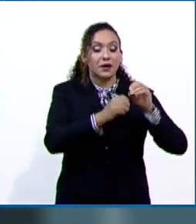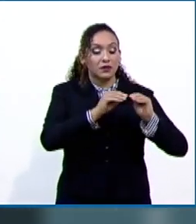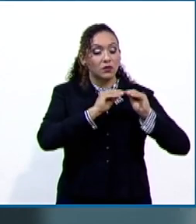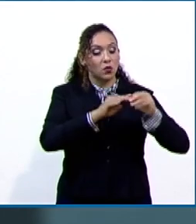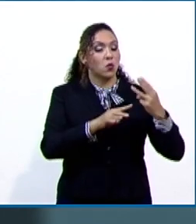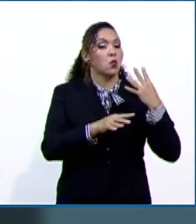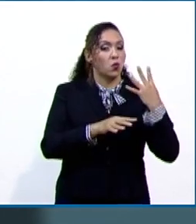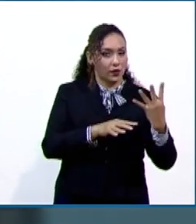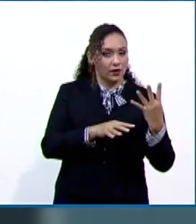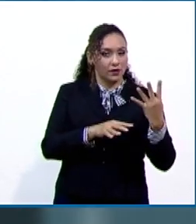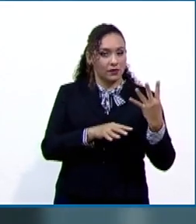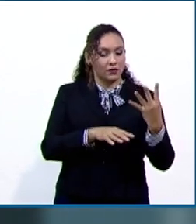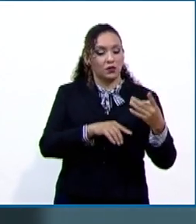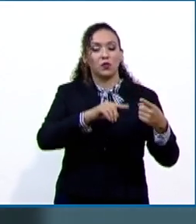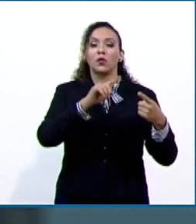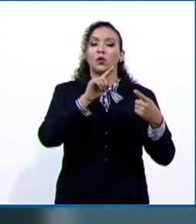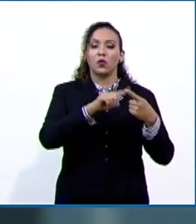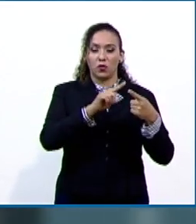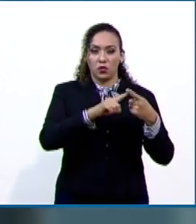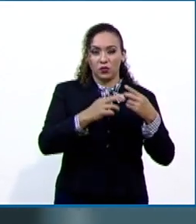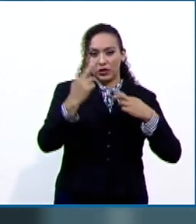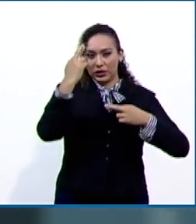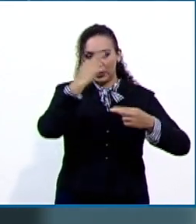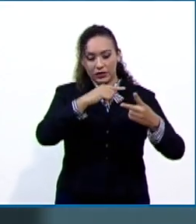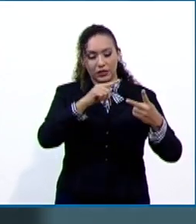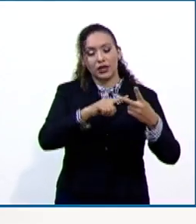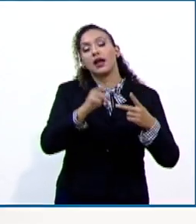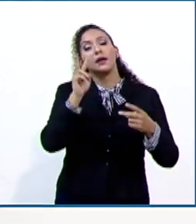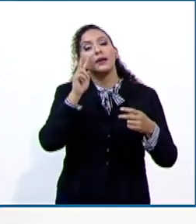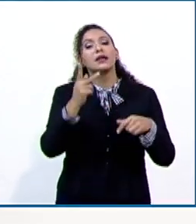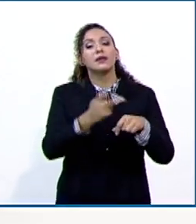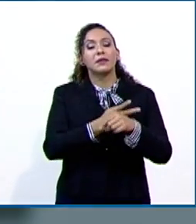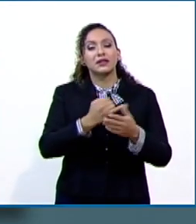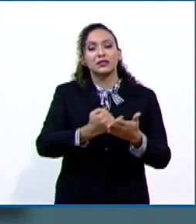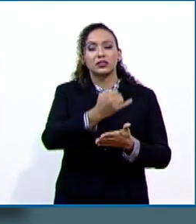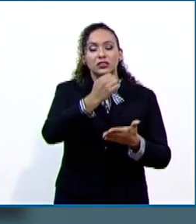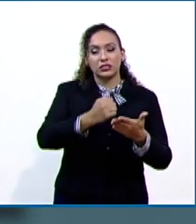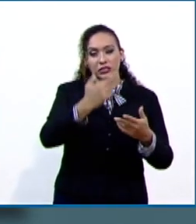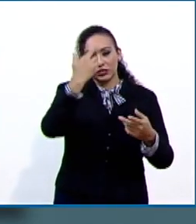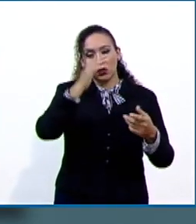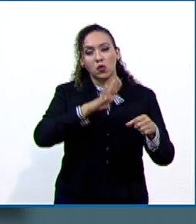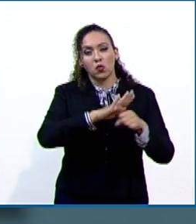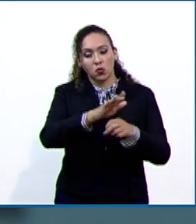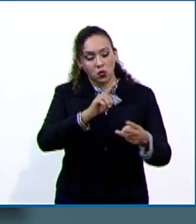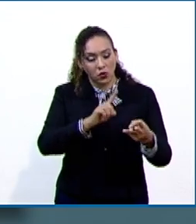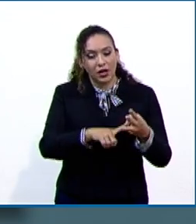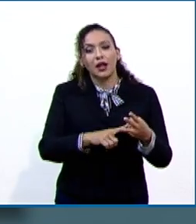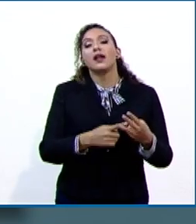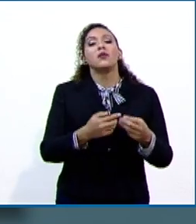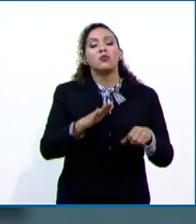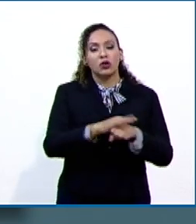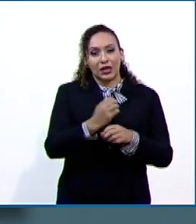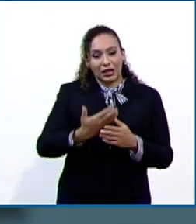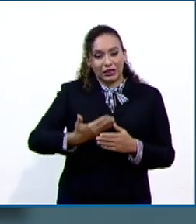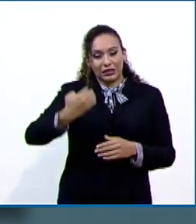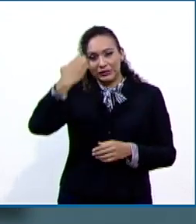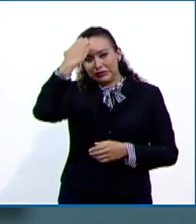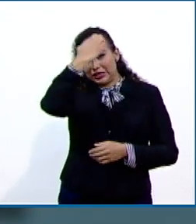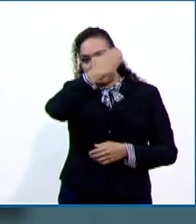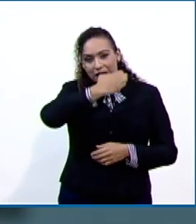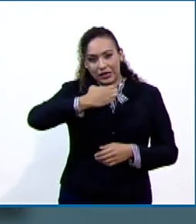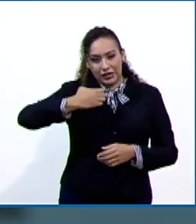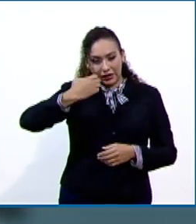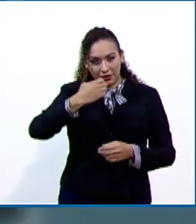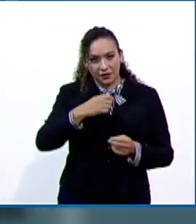4 criterios. Uno de rubro, incidente de inejecución de sentencia fundado, del resultado de la valoración probatoria.